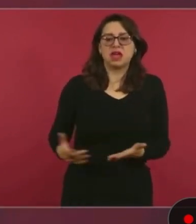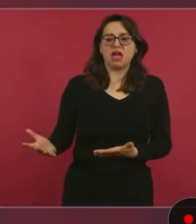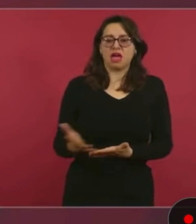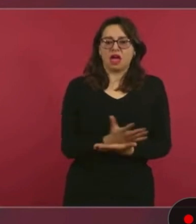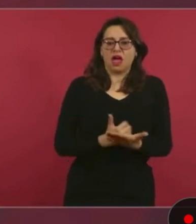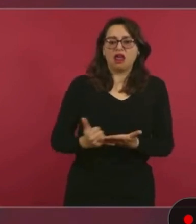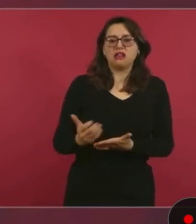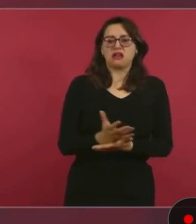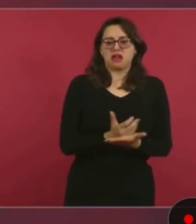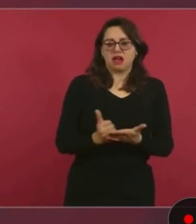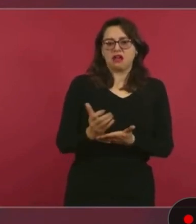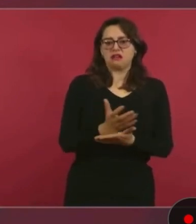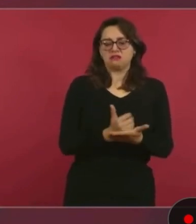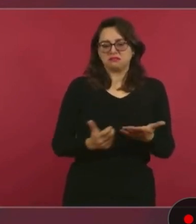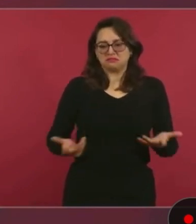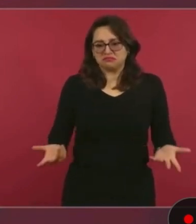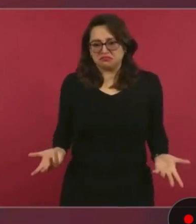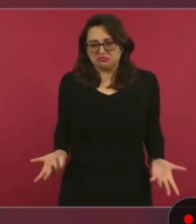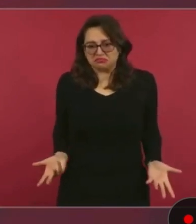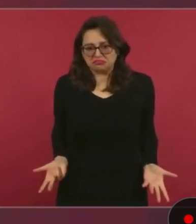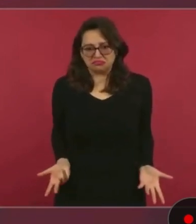Y su desempeño